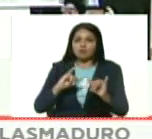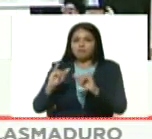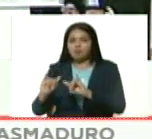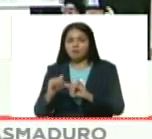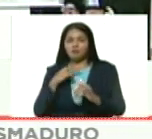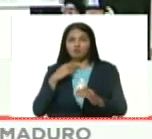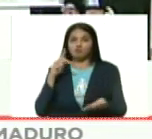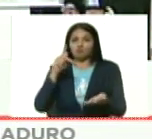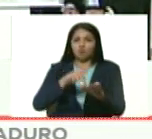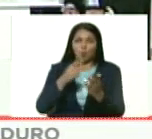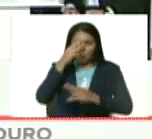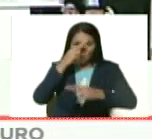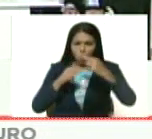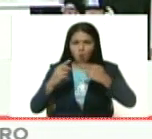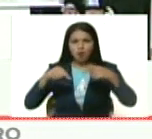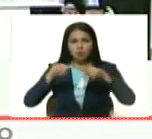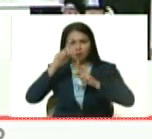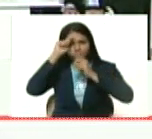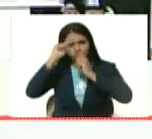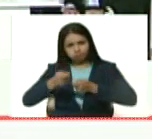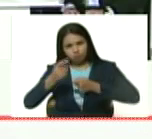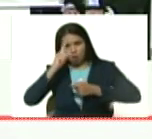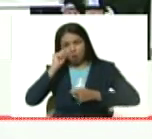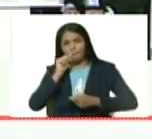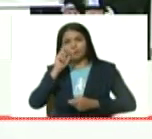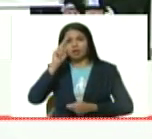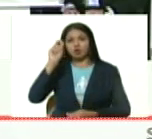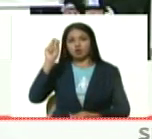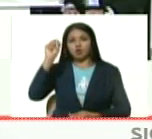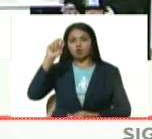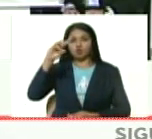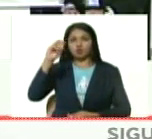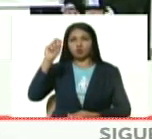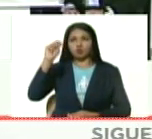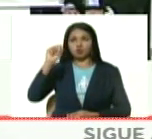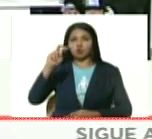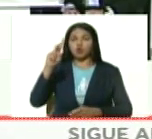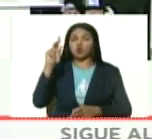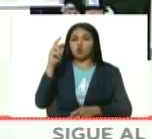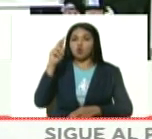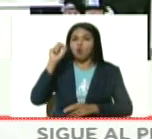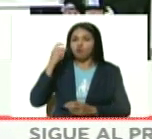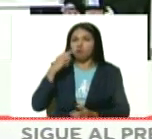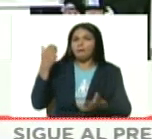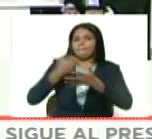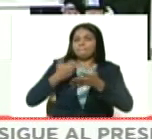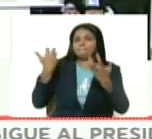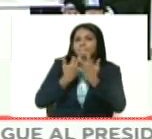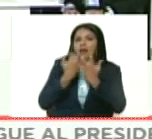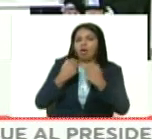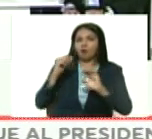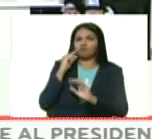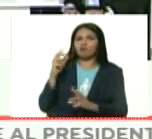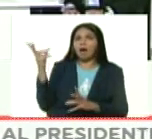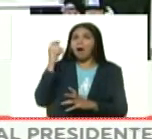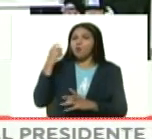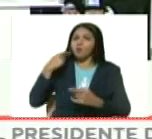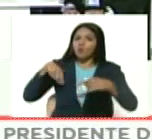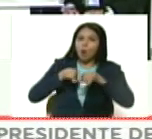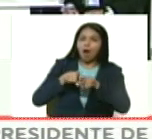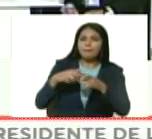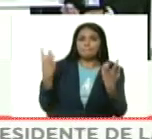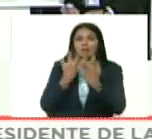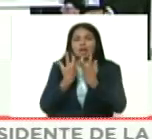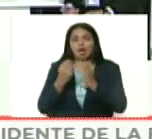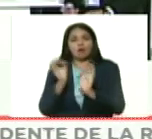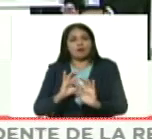Ahí estuvimos rindiéndole homenaje al coronel Juan José Rondón. Rondón no ha peleado. Ustedes han escuchado eso toda la vida, ¿verdad? Rondón no ha